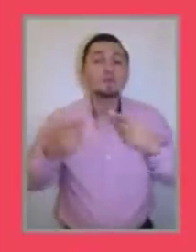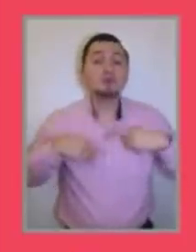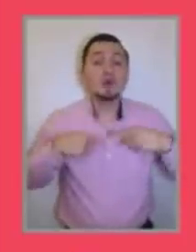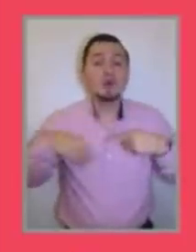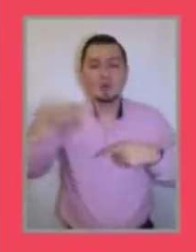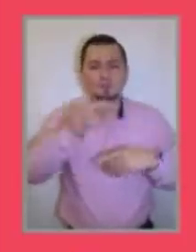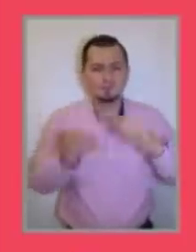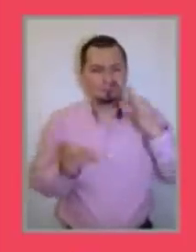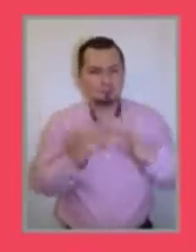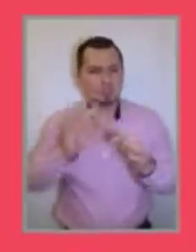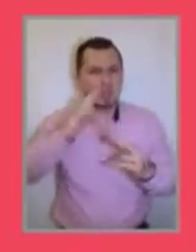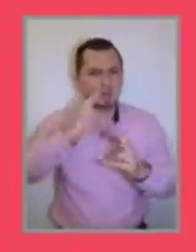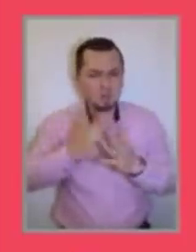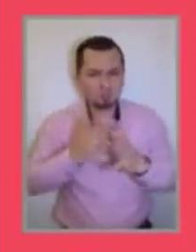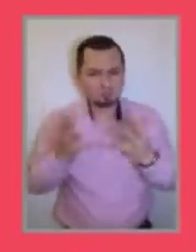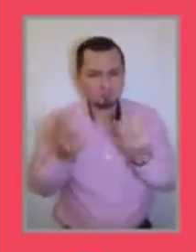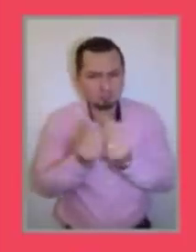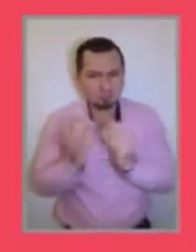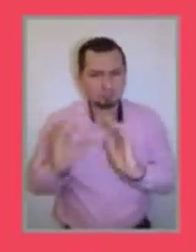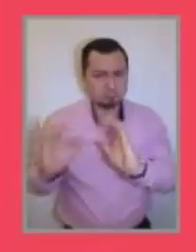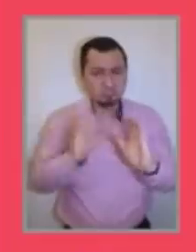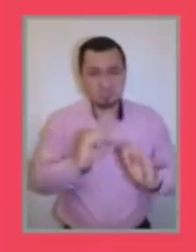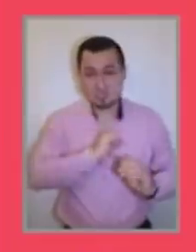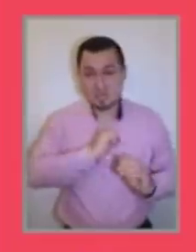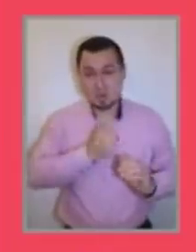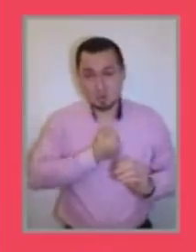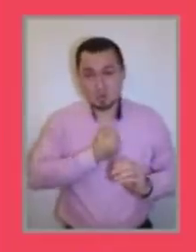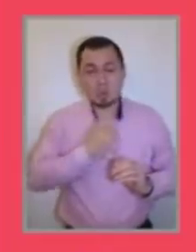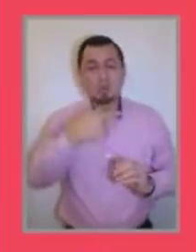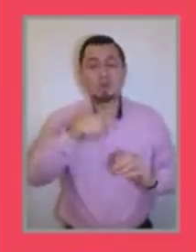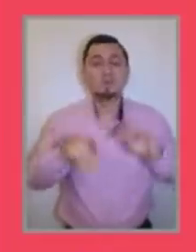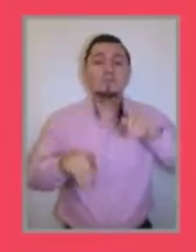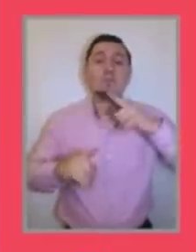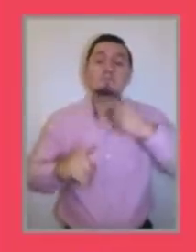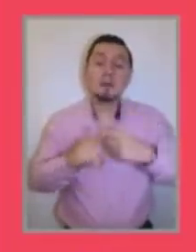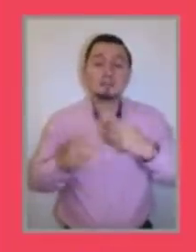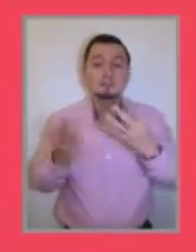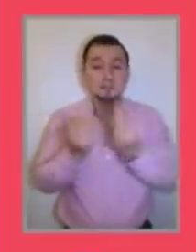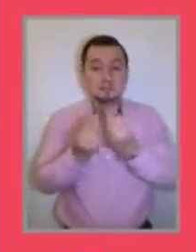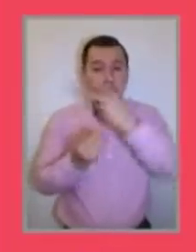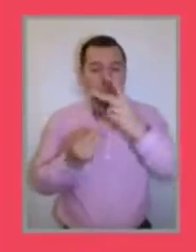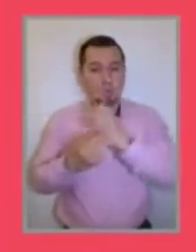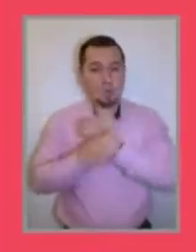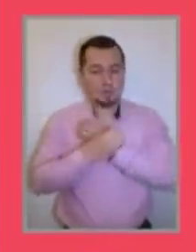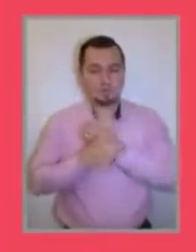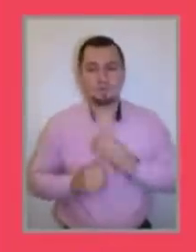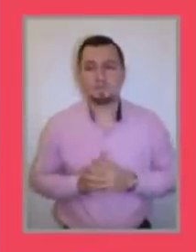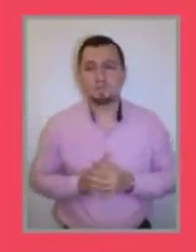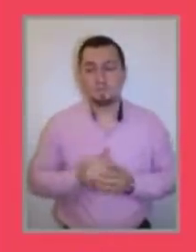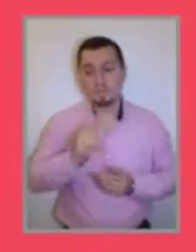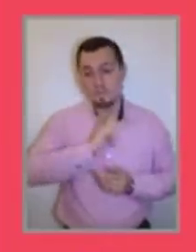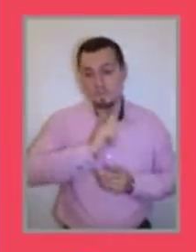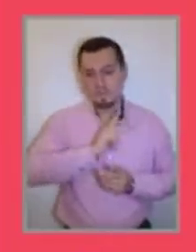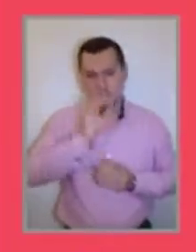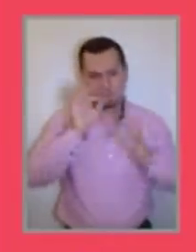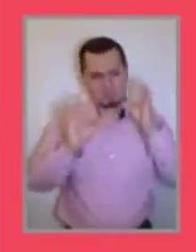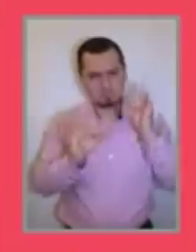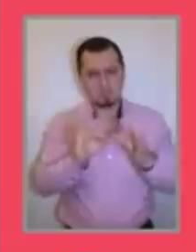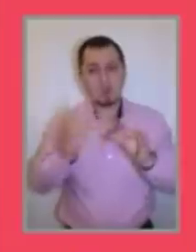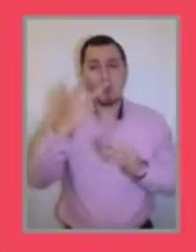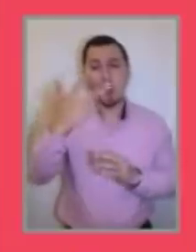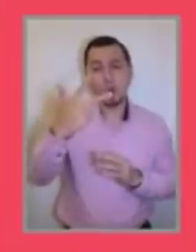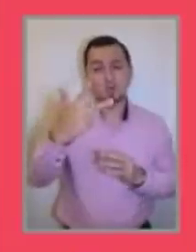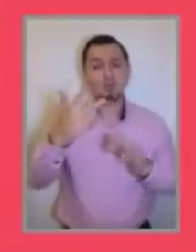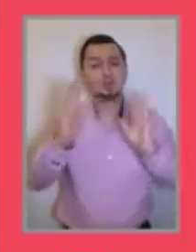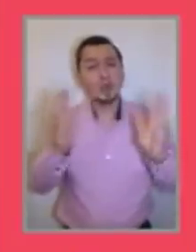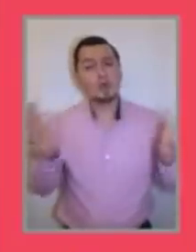plena responsabilidad de salud y además para cumplir con nuestra misión educativa. Esa es la información. Han sido 8 sesiones, ha